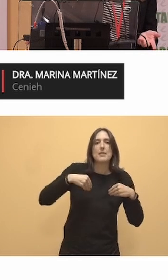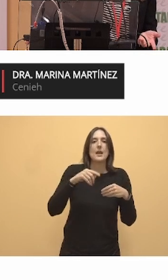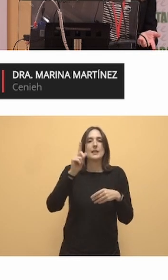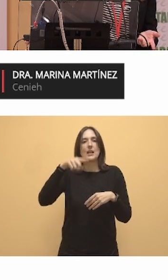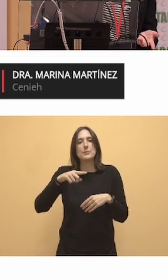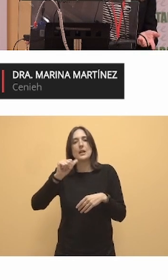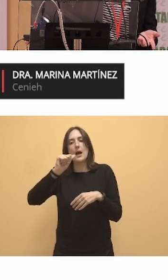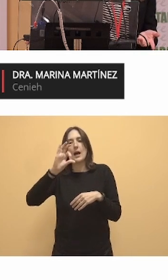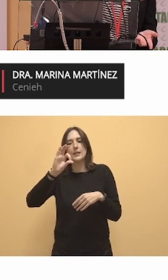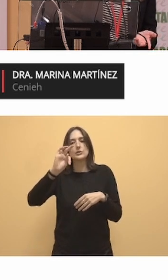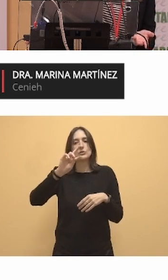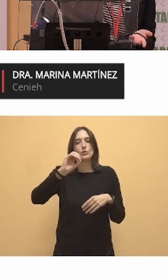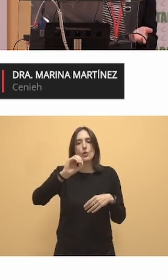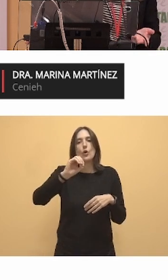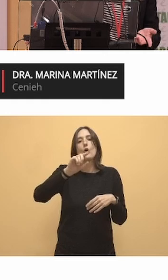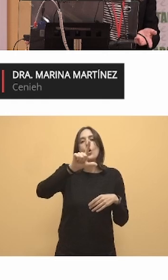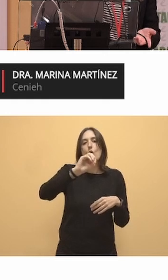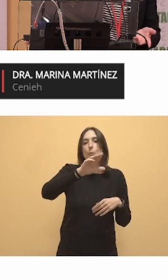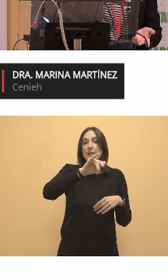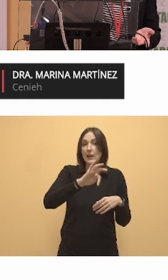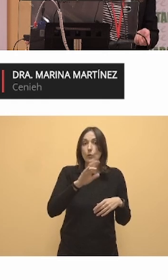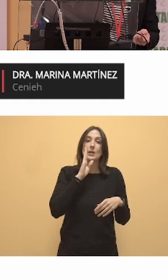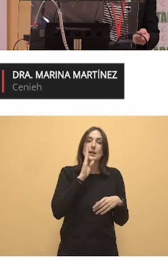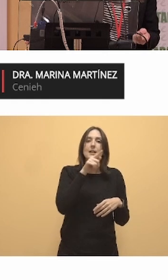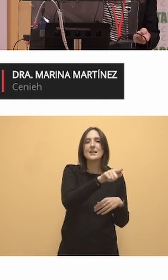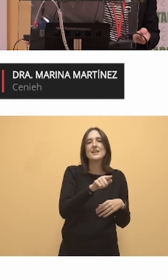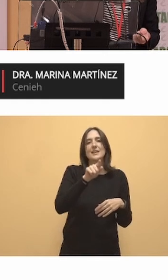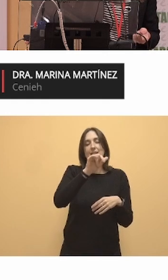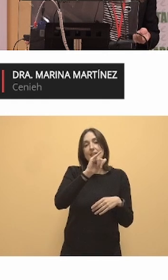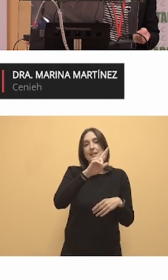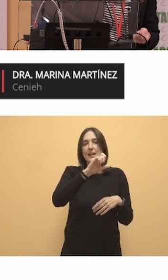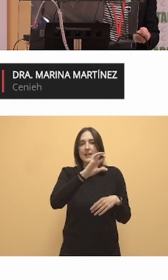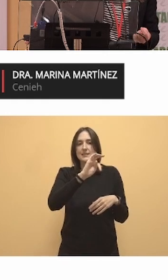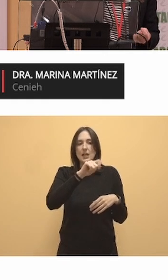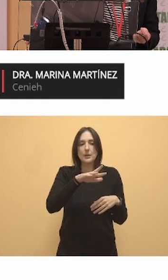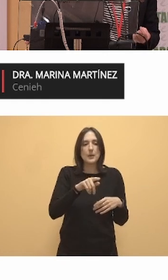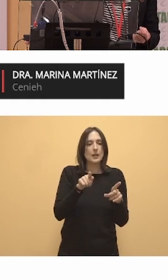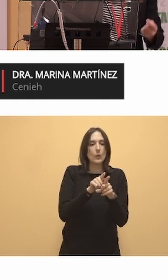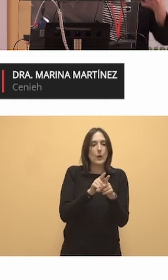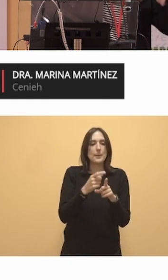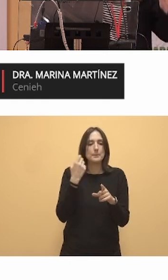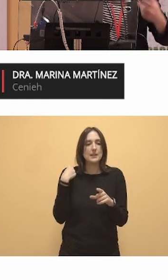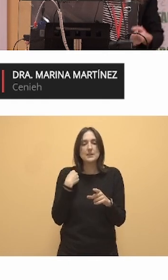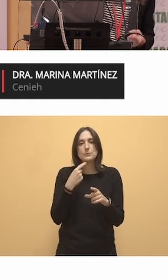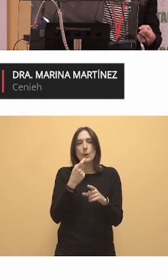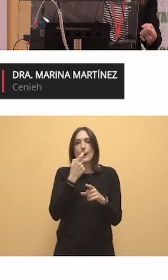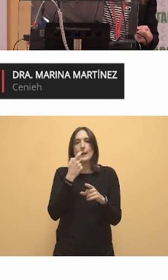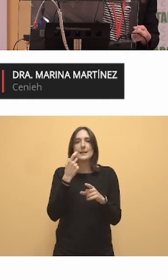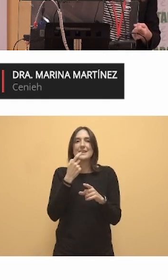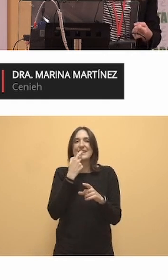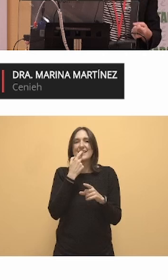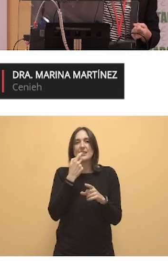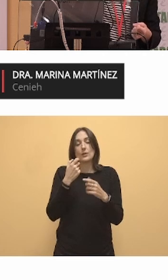es este diastema, y ya vemos cómo el canino, la pieza dimórfica, más dimórfica del